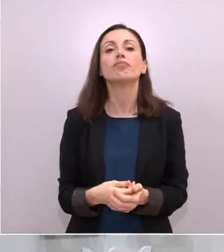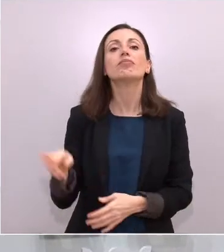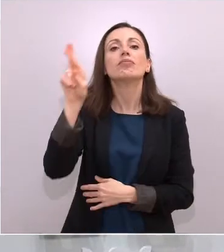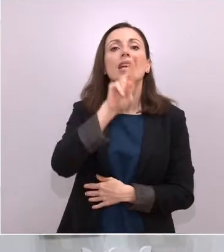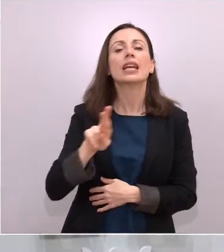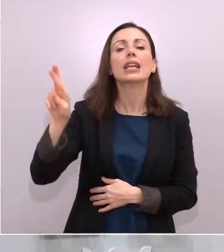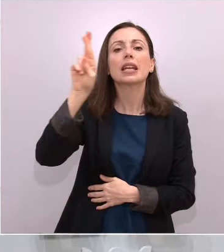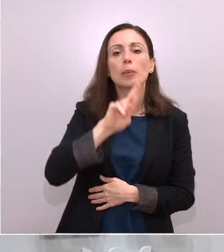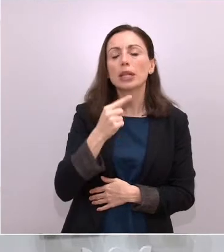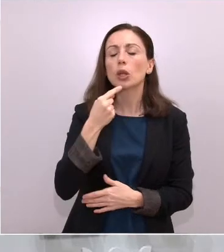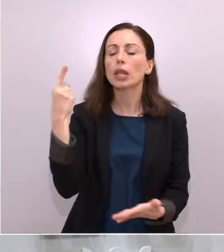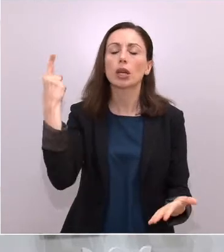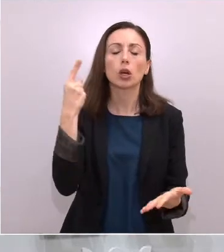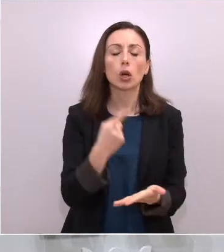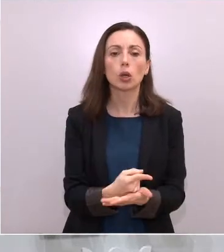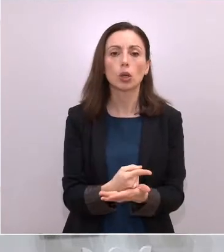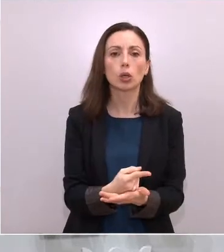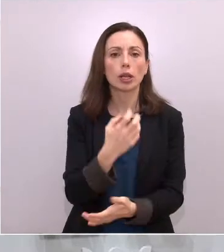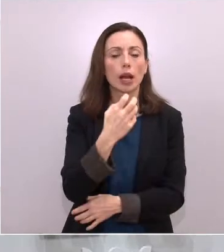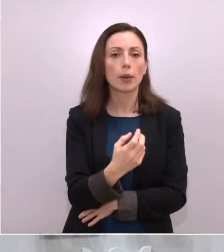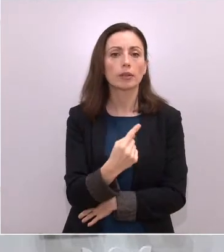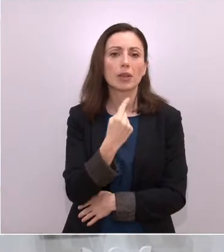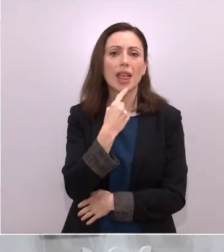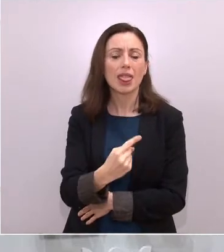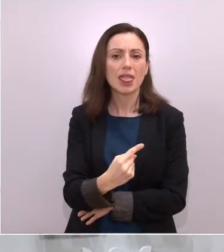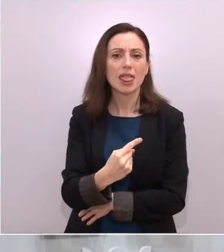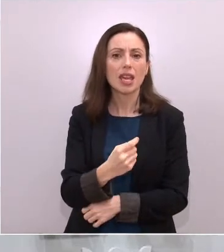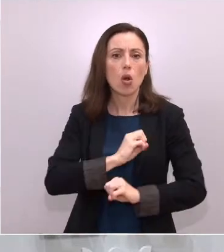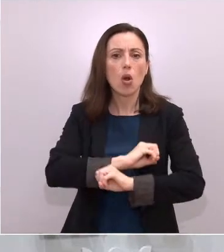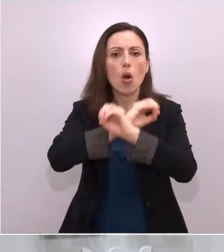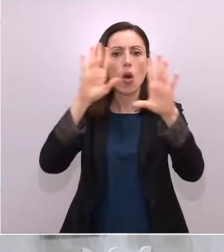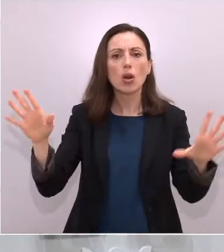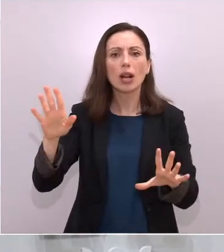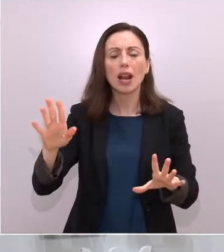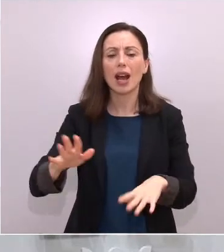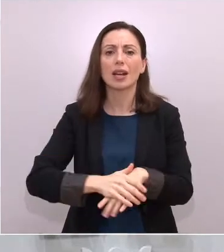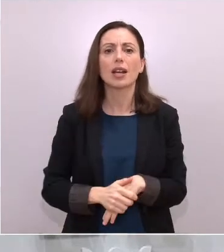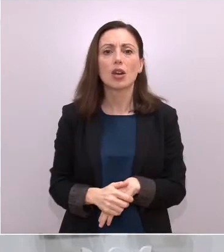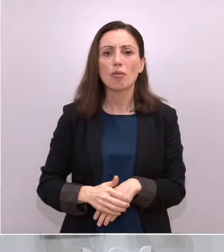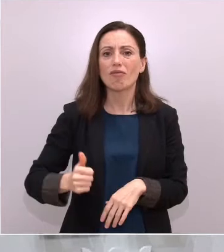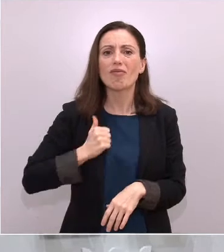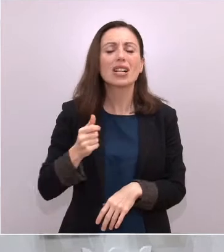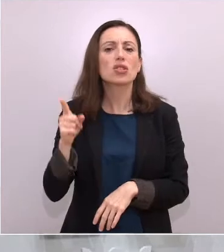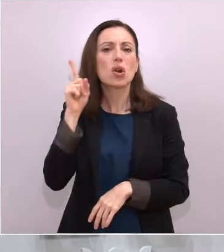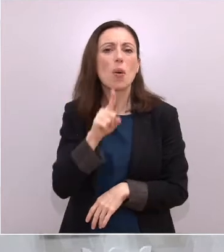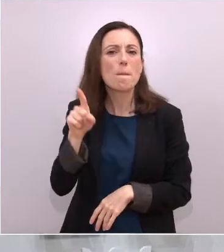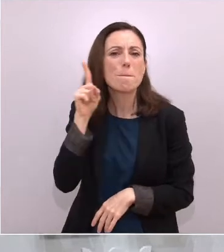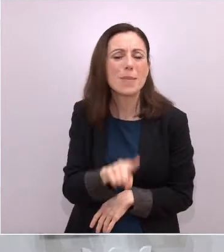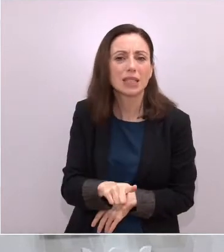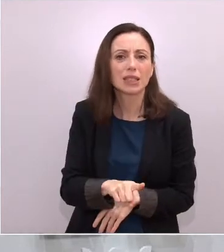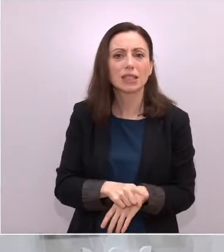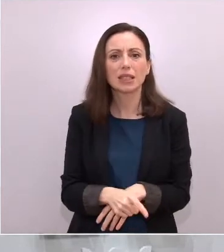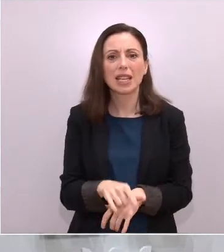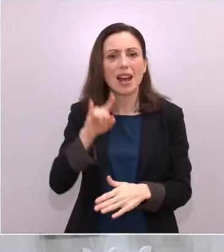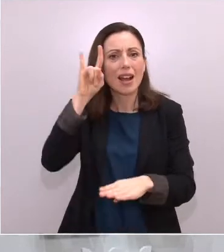lo reitero, lo digo en voz alta y clara, es un bulo, una fake news o directamente una mentira,